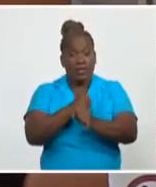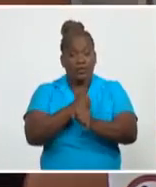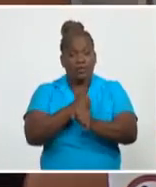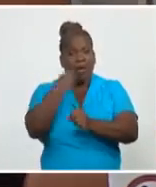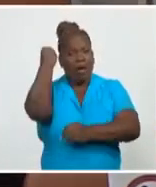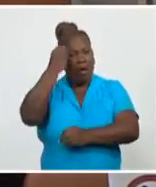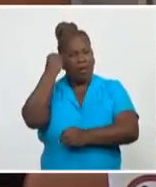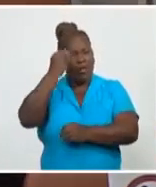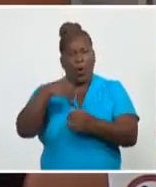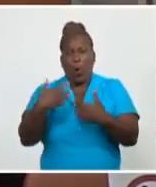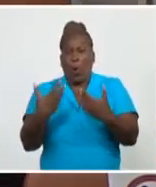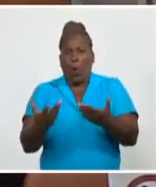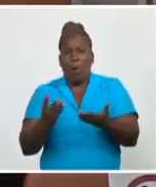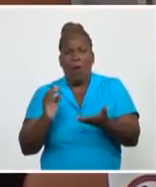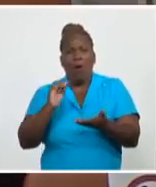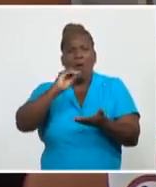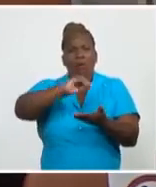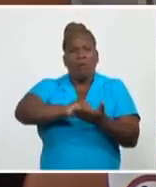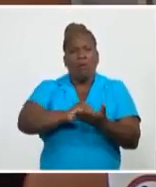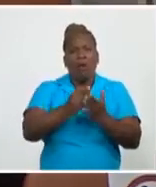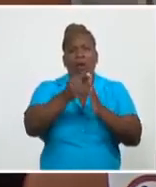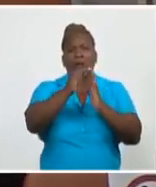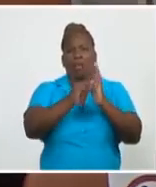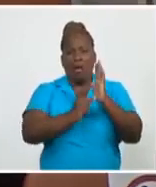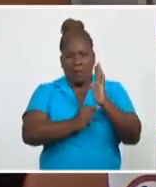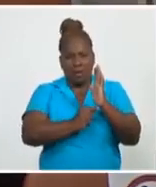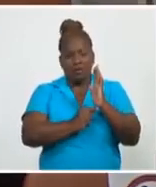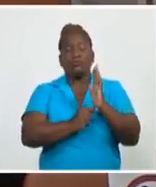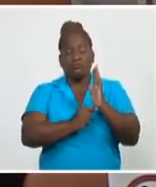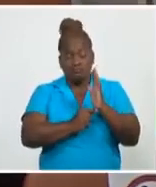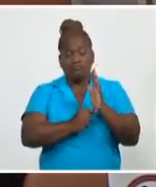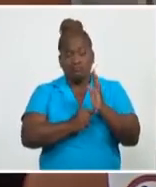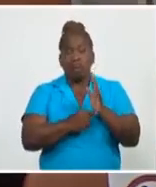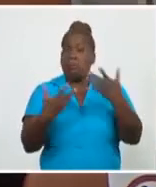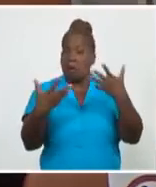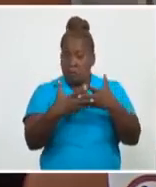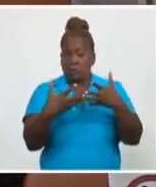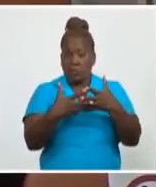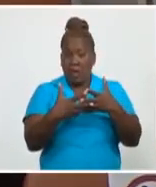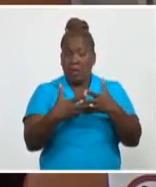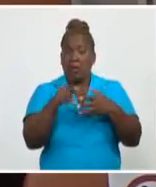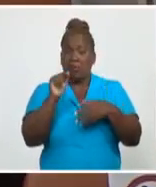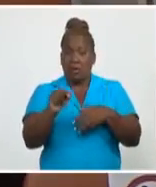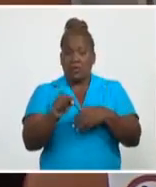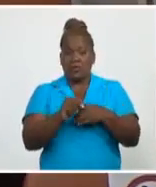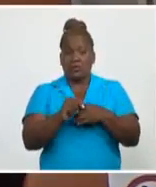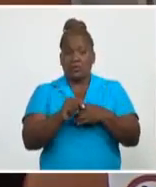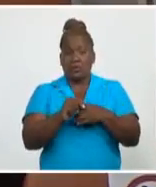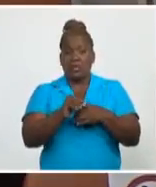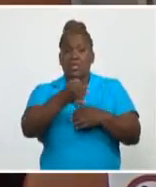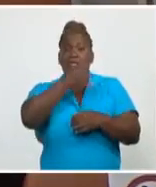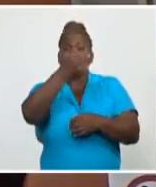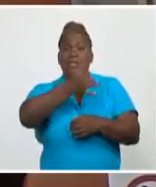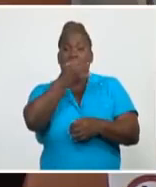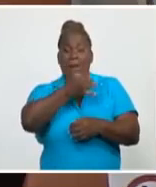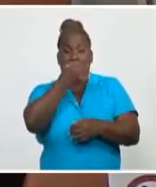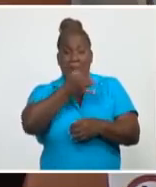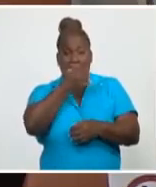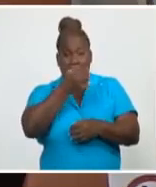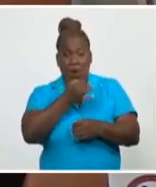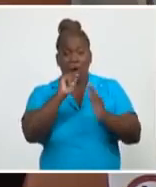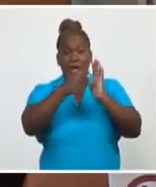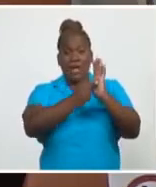la implementación de los lineamientos responde a este principio. Específicamente se analizó el lineamiento